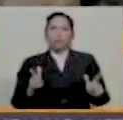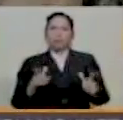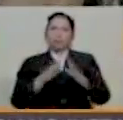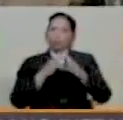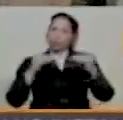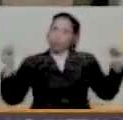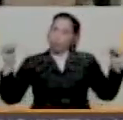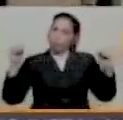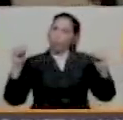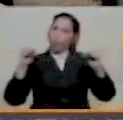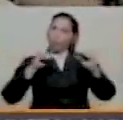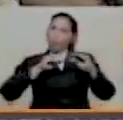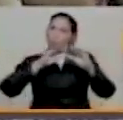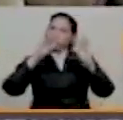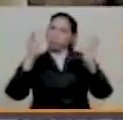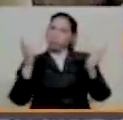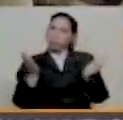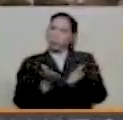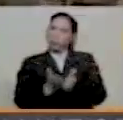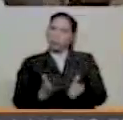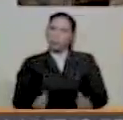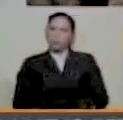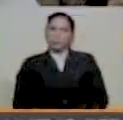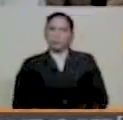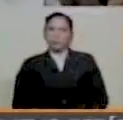este continente.